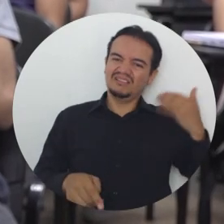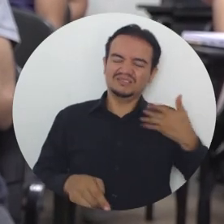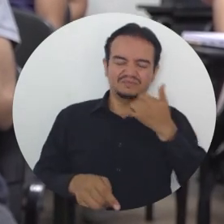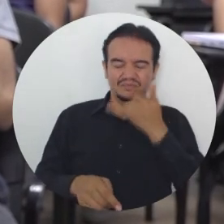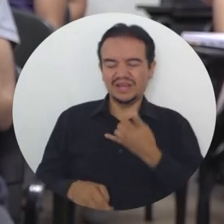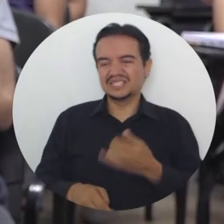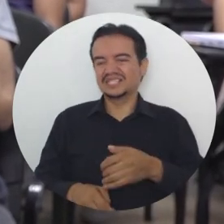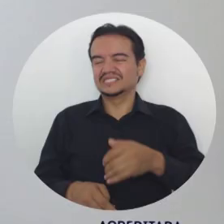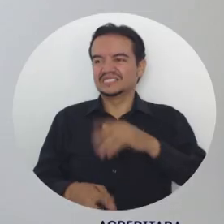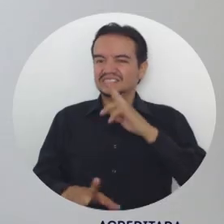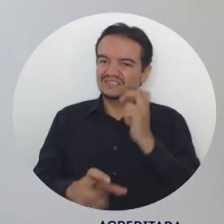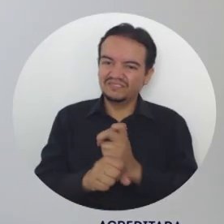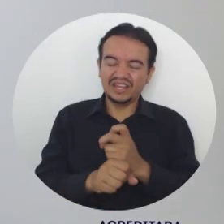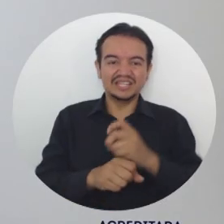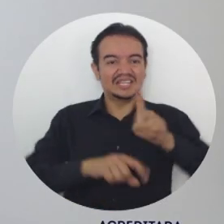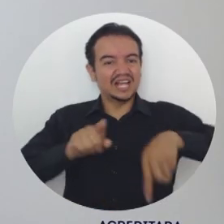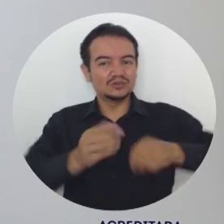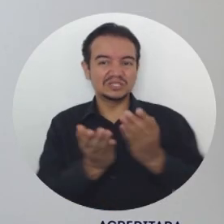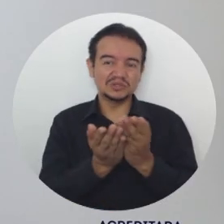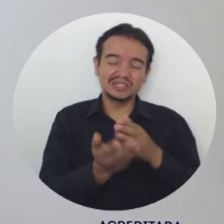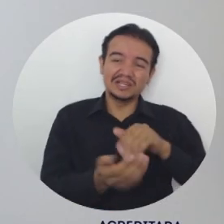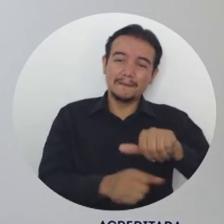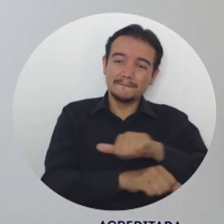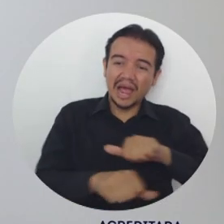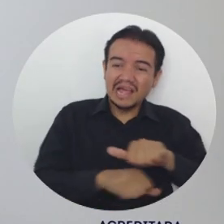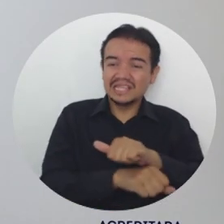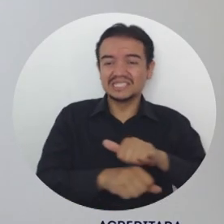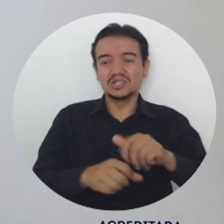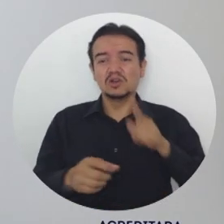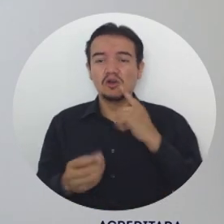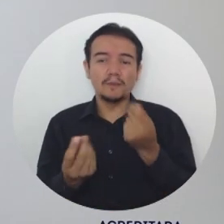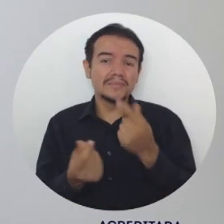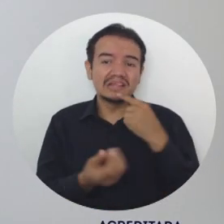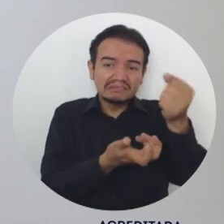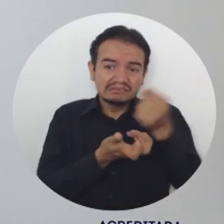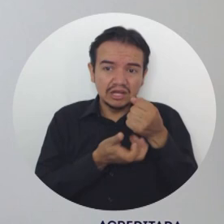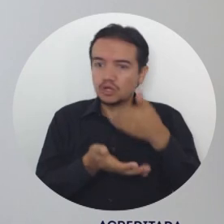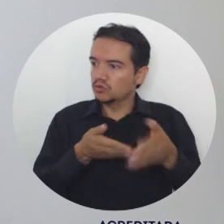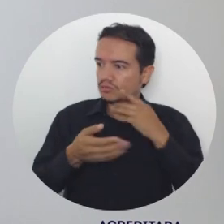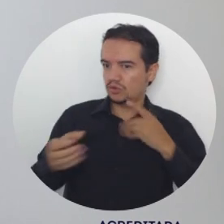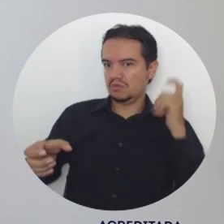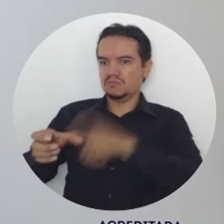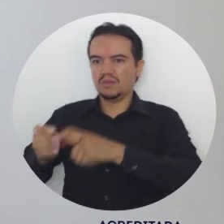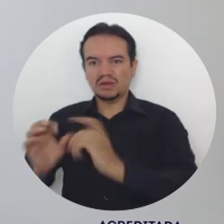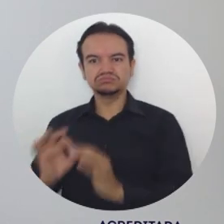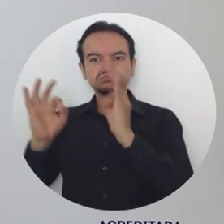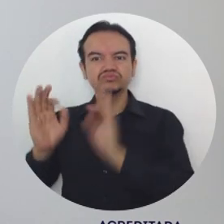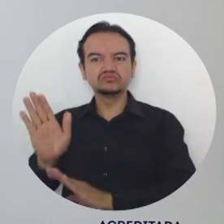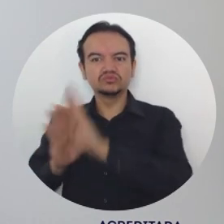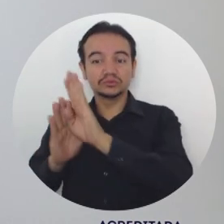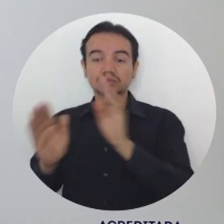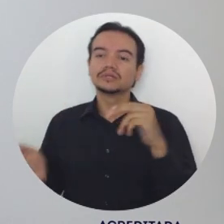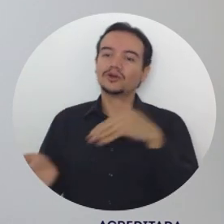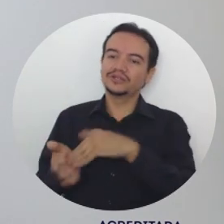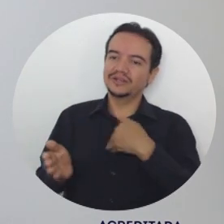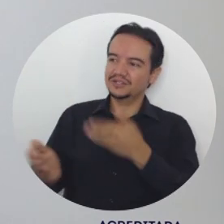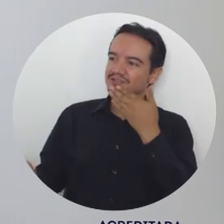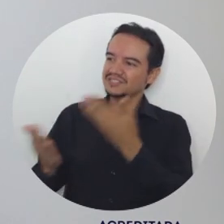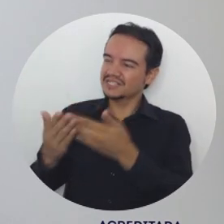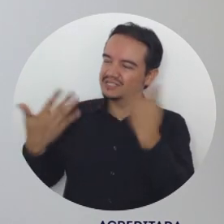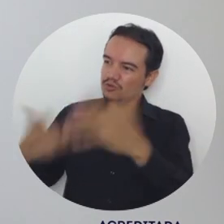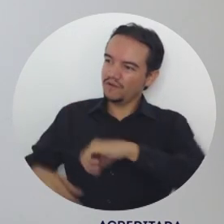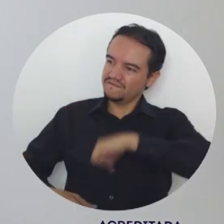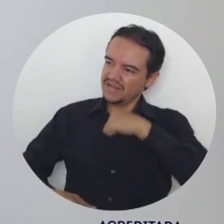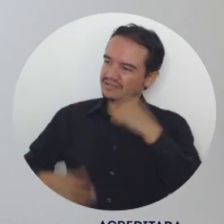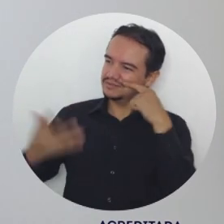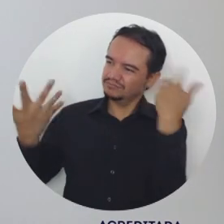los bajos niveles educativos precedentes, de los pocos recursos, pues hemos hecho todos un esfuerzo para demostrarle al país que tenemos un programa de altísima